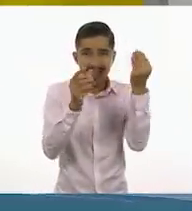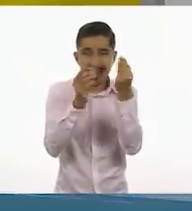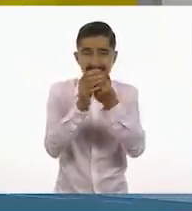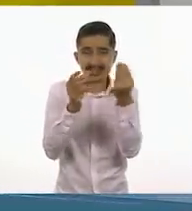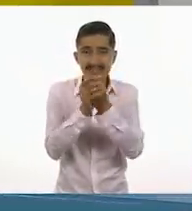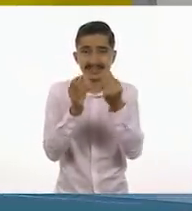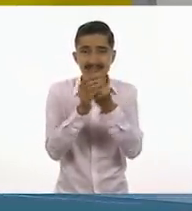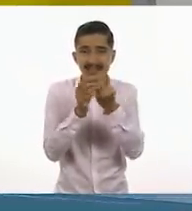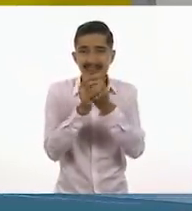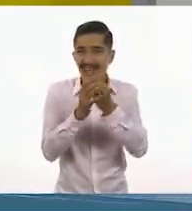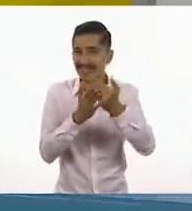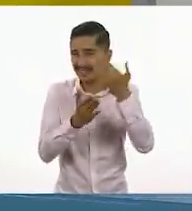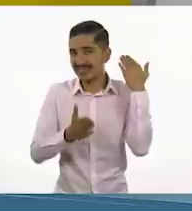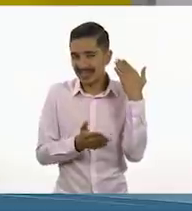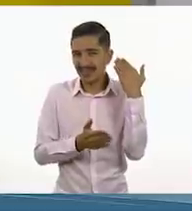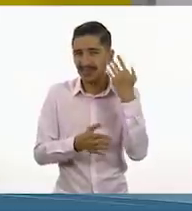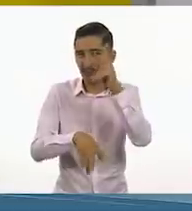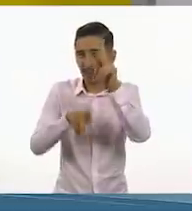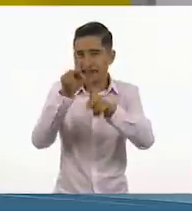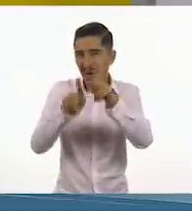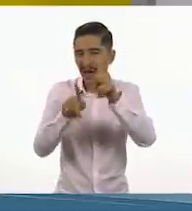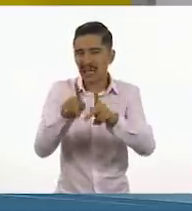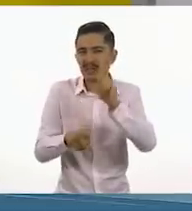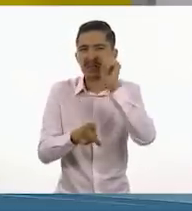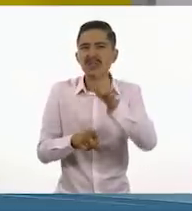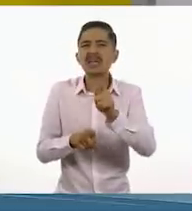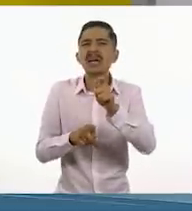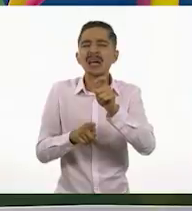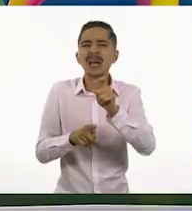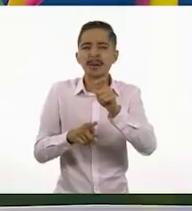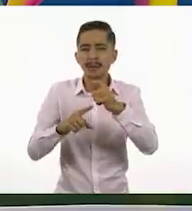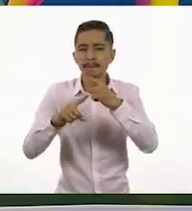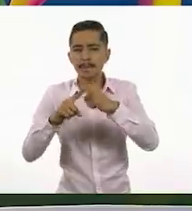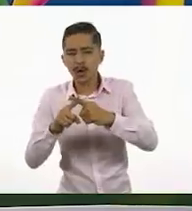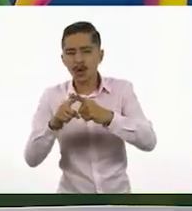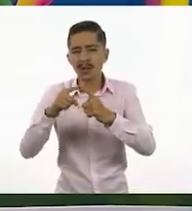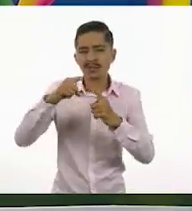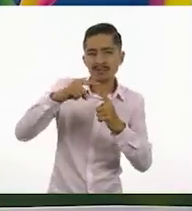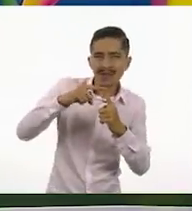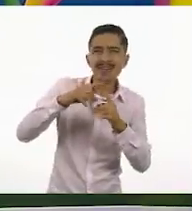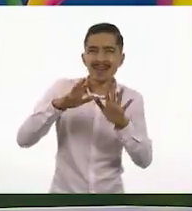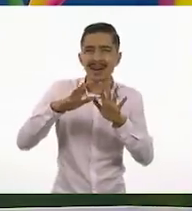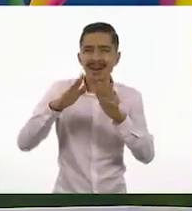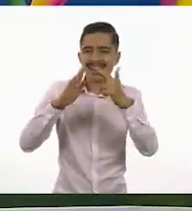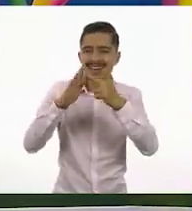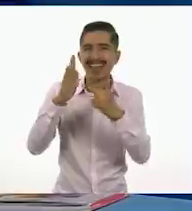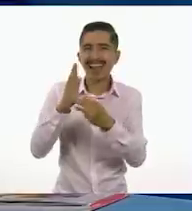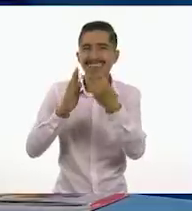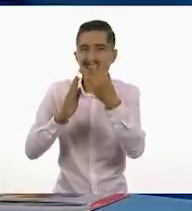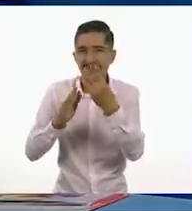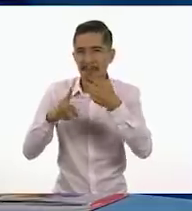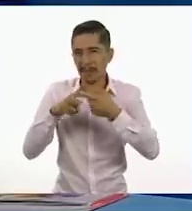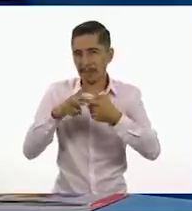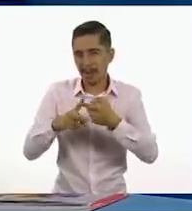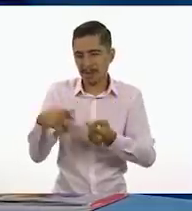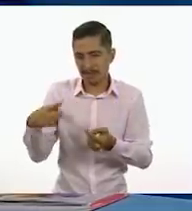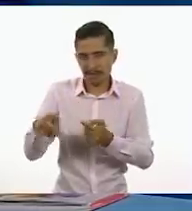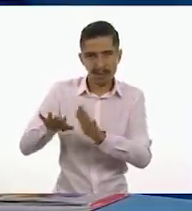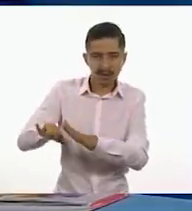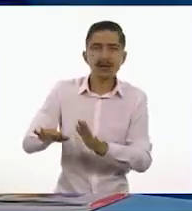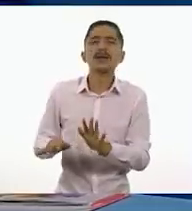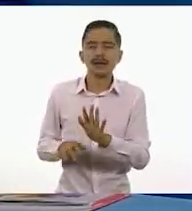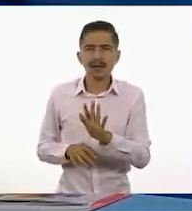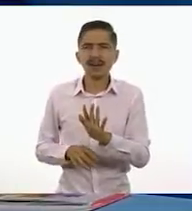clase anterior habíamos platicado de lo que era la regla de 3? Sí, pero aquí no me queda muy claro cómo la vamos a